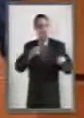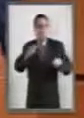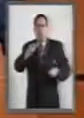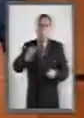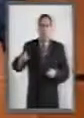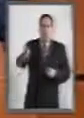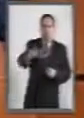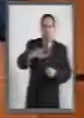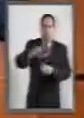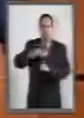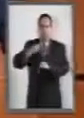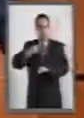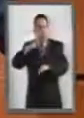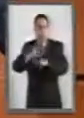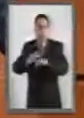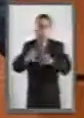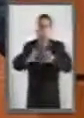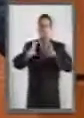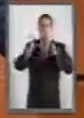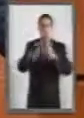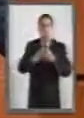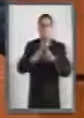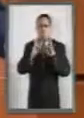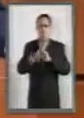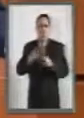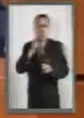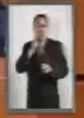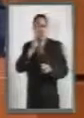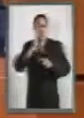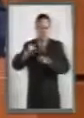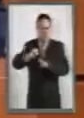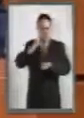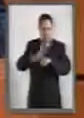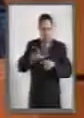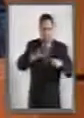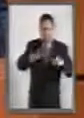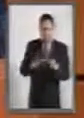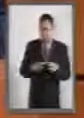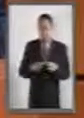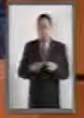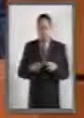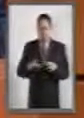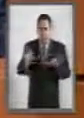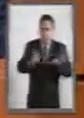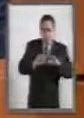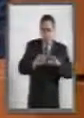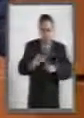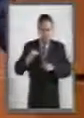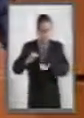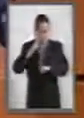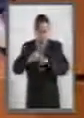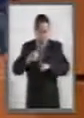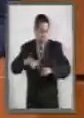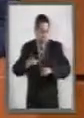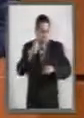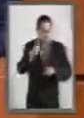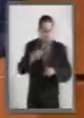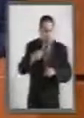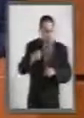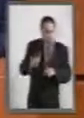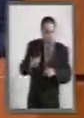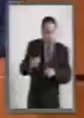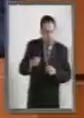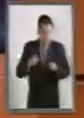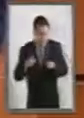a cargo del Congreso de la Unión. Es una instancia de coordinación que debe asegurarse de que en efecto la intervención de las